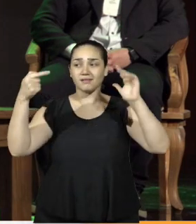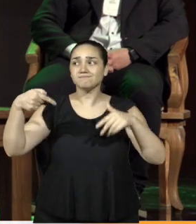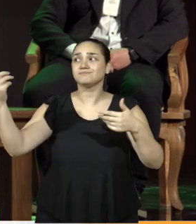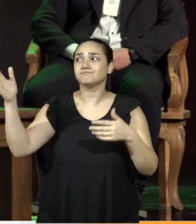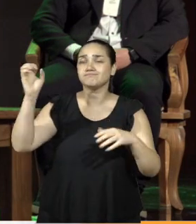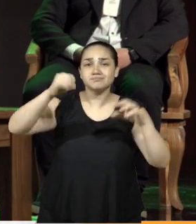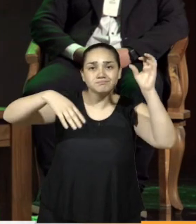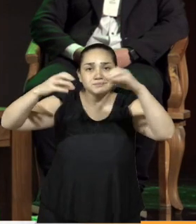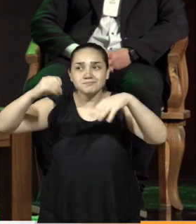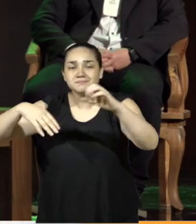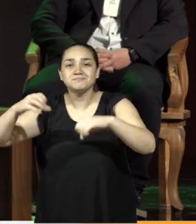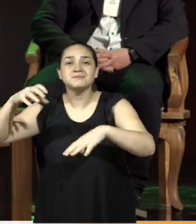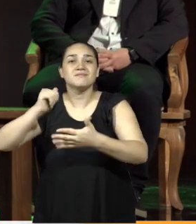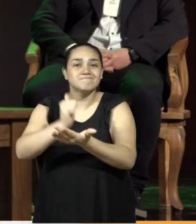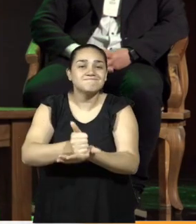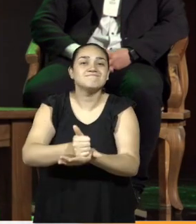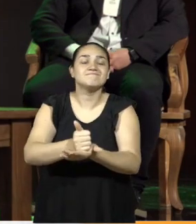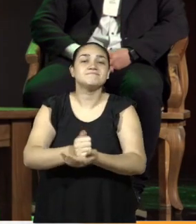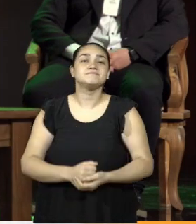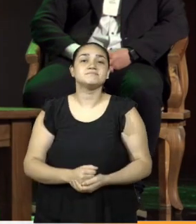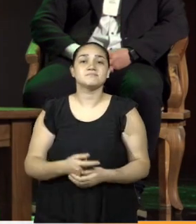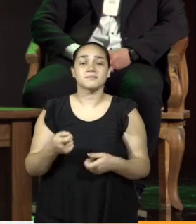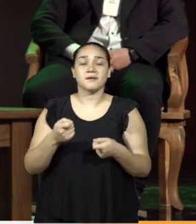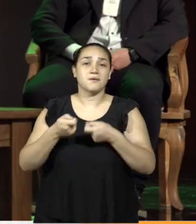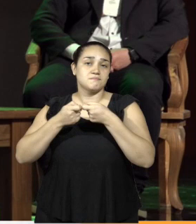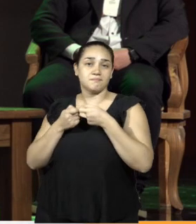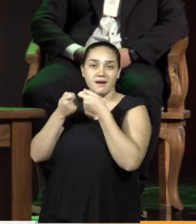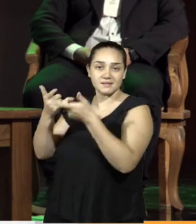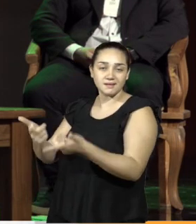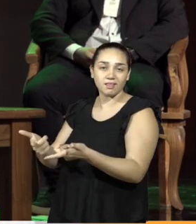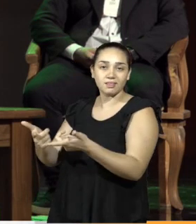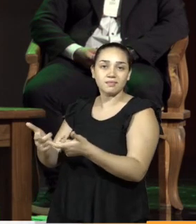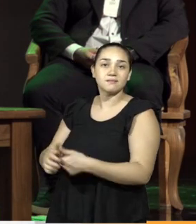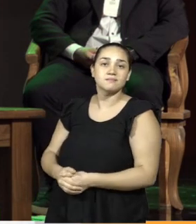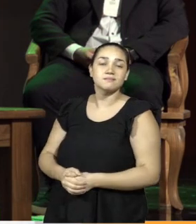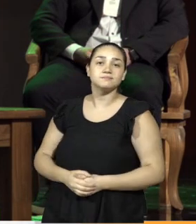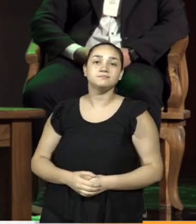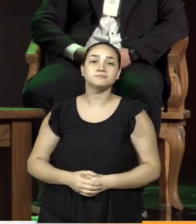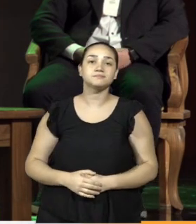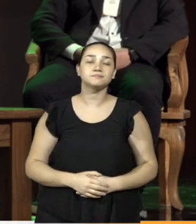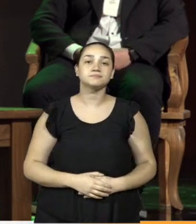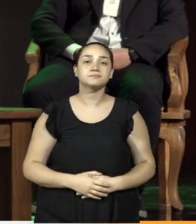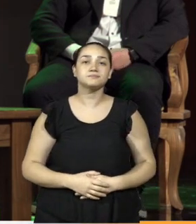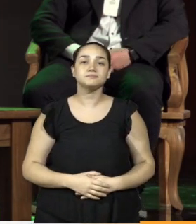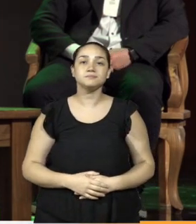hasta acá. Y bueno, tengo un pequeño presente para darles.